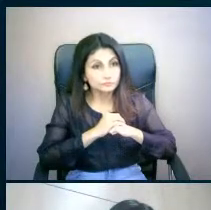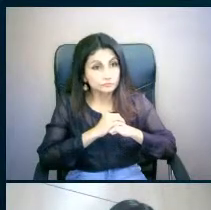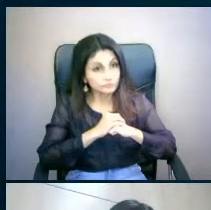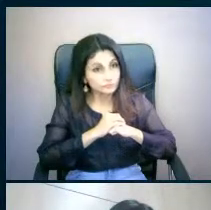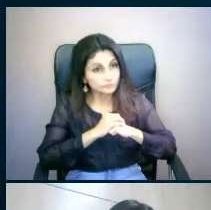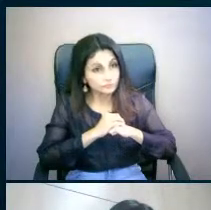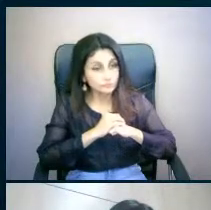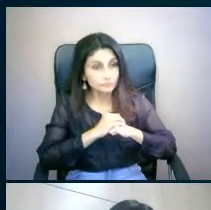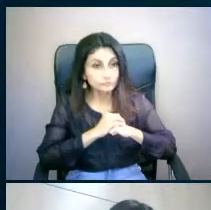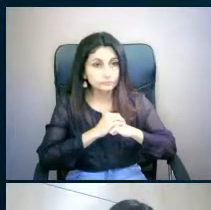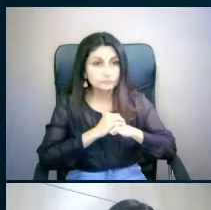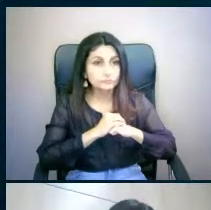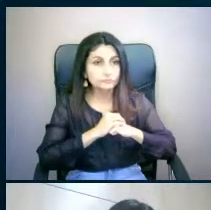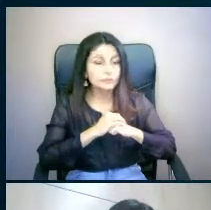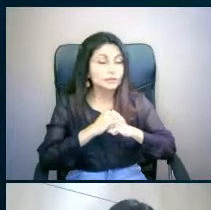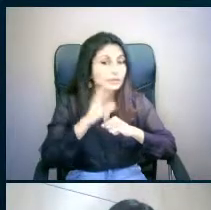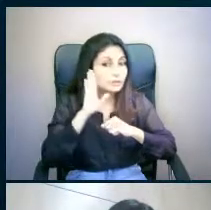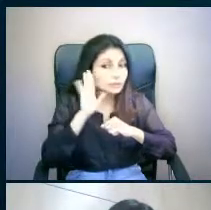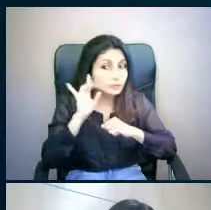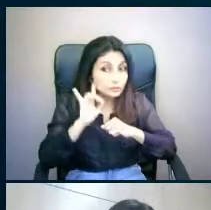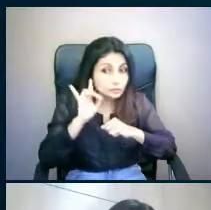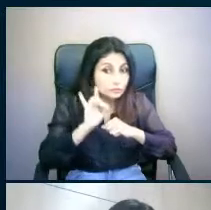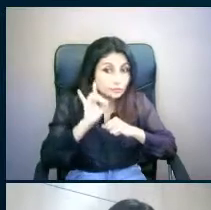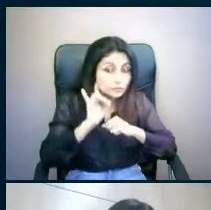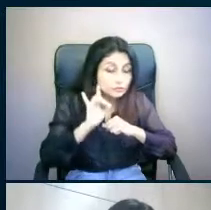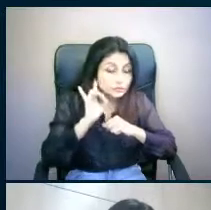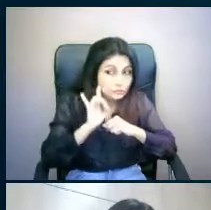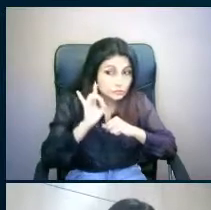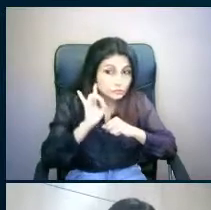¿Aló? ¿Se me escucha?